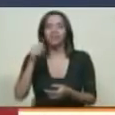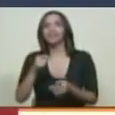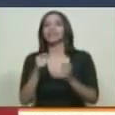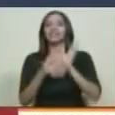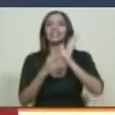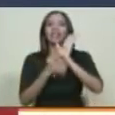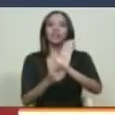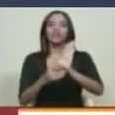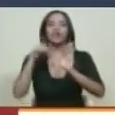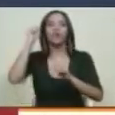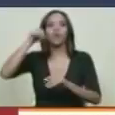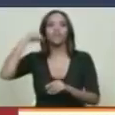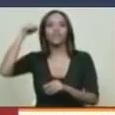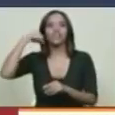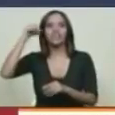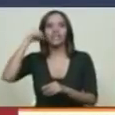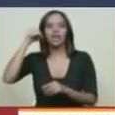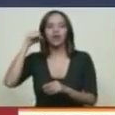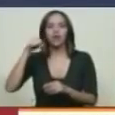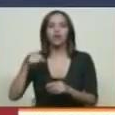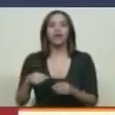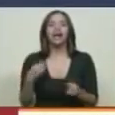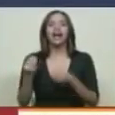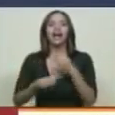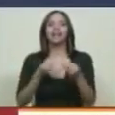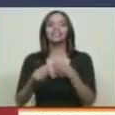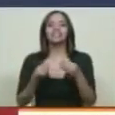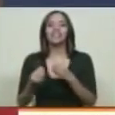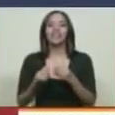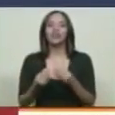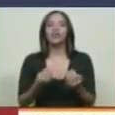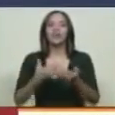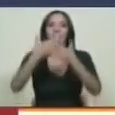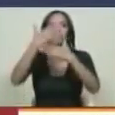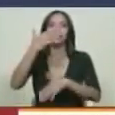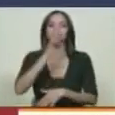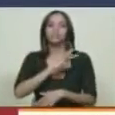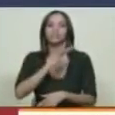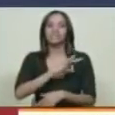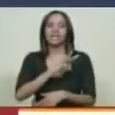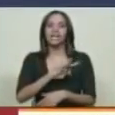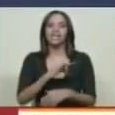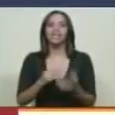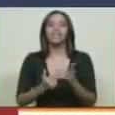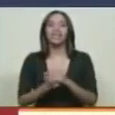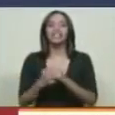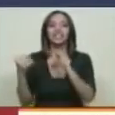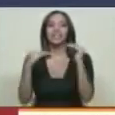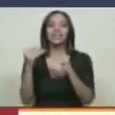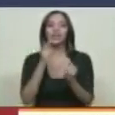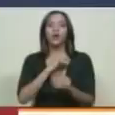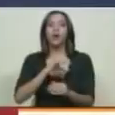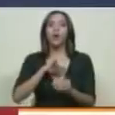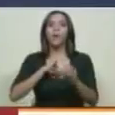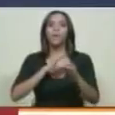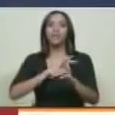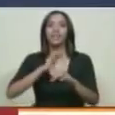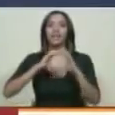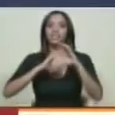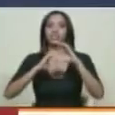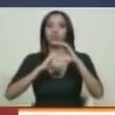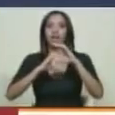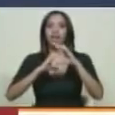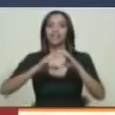con los videos, montar los videos, hacerlo en las redes sociales. Esas guerrillas comunicacionales en este momento deben de funcionar. ¿Por